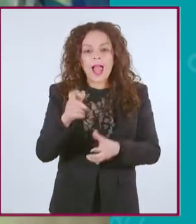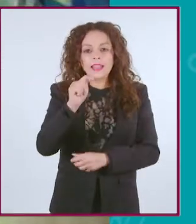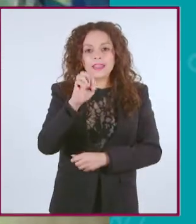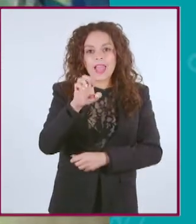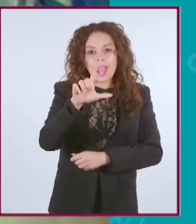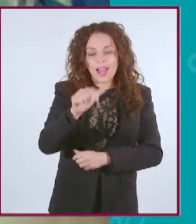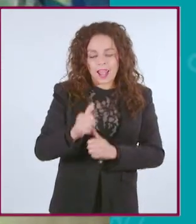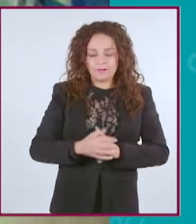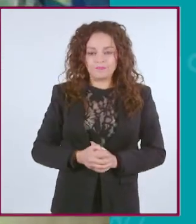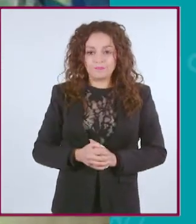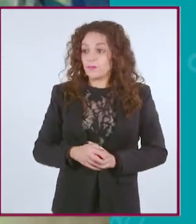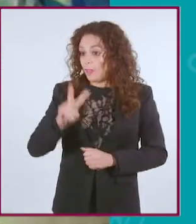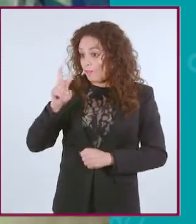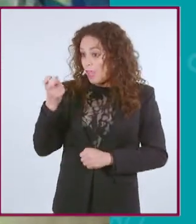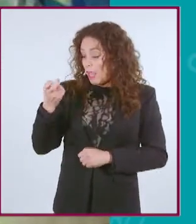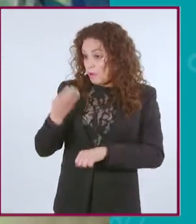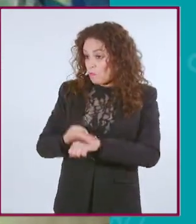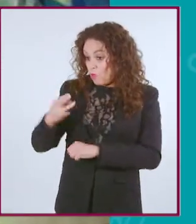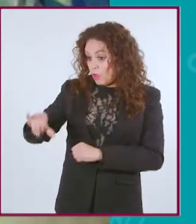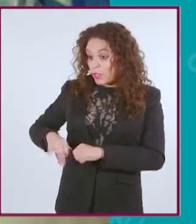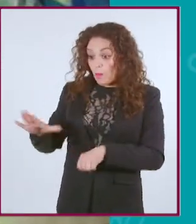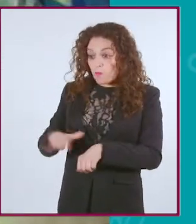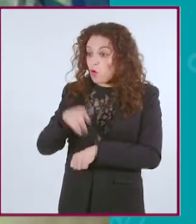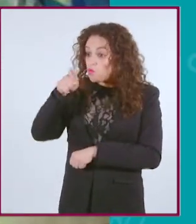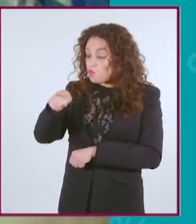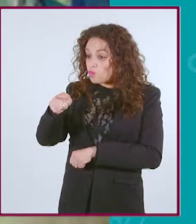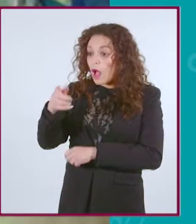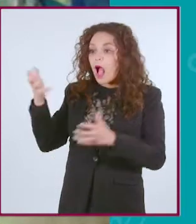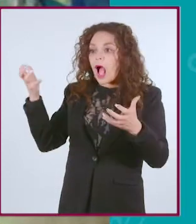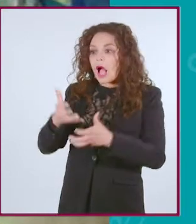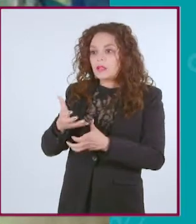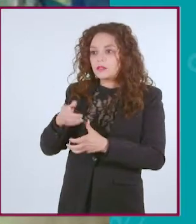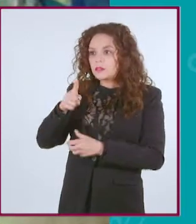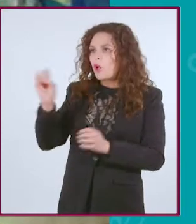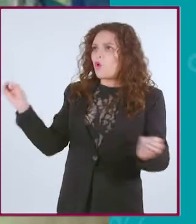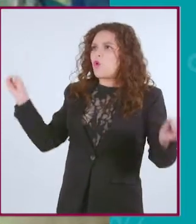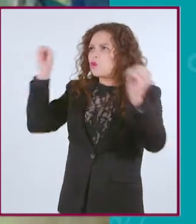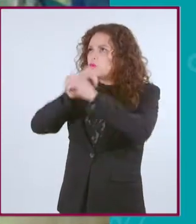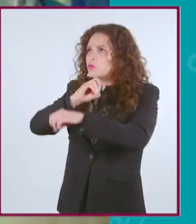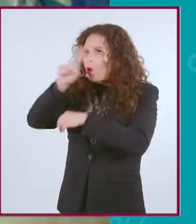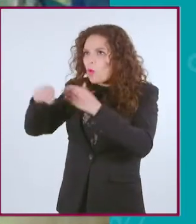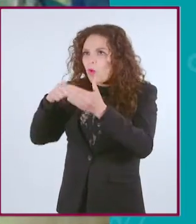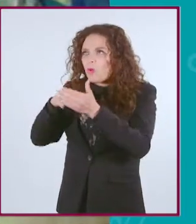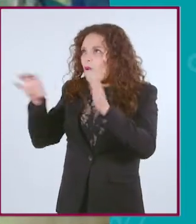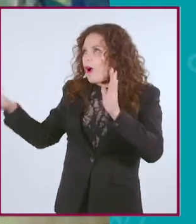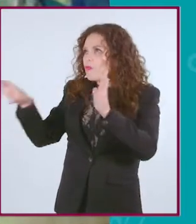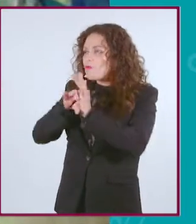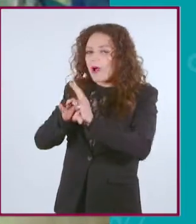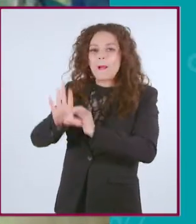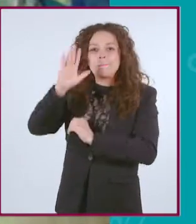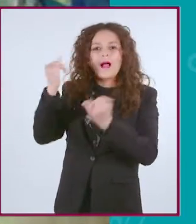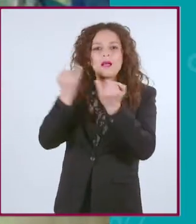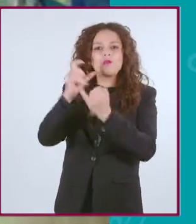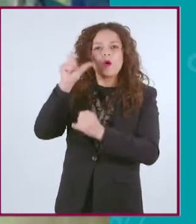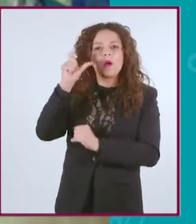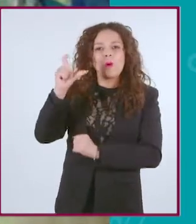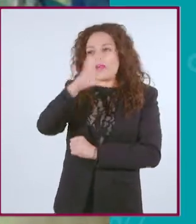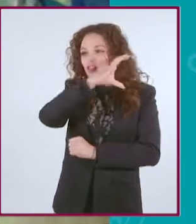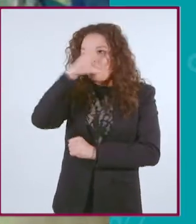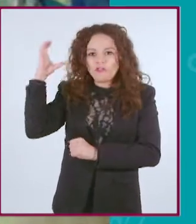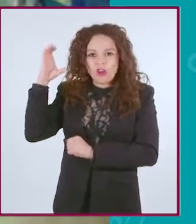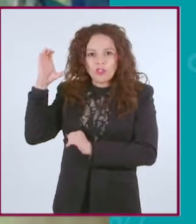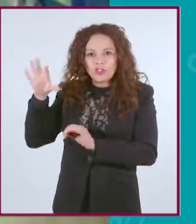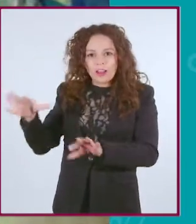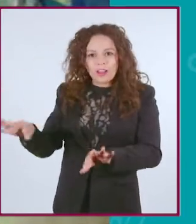porque ustedes aquí diseñan el estampado, o sea, tienen un cuarto oscuro como normalmente se hace en la fotografía, pero para los estampados